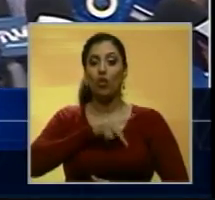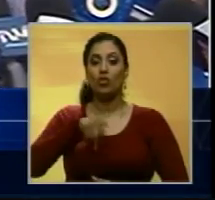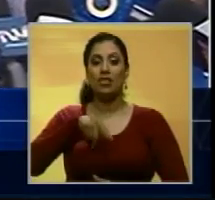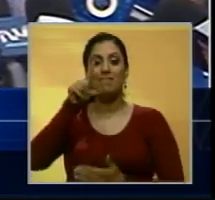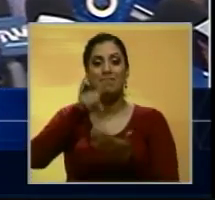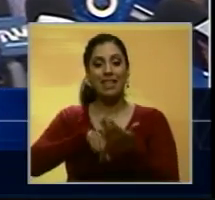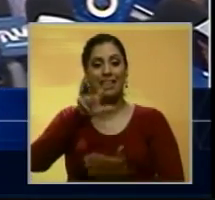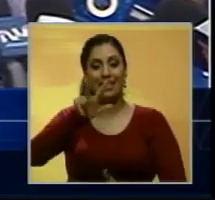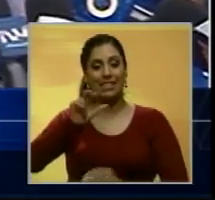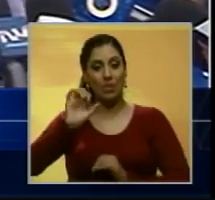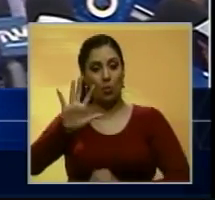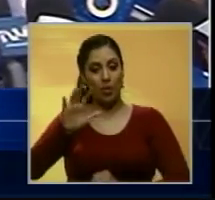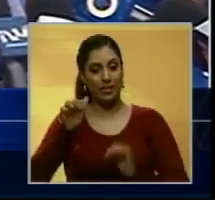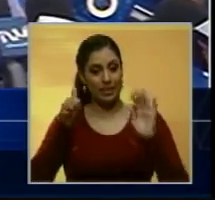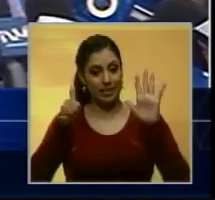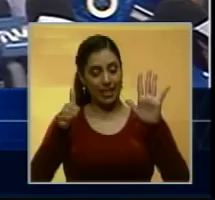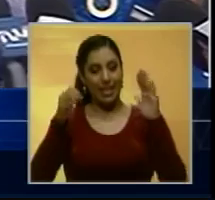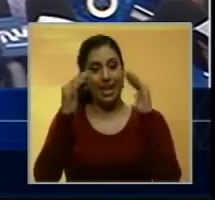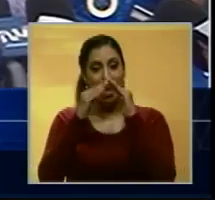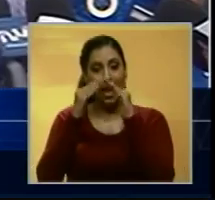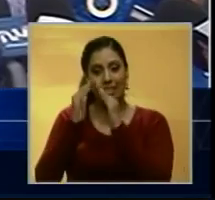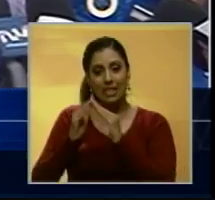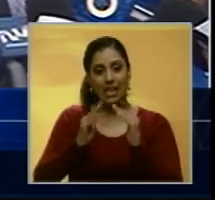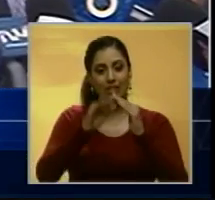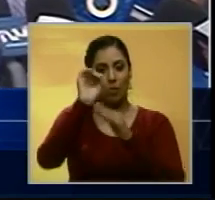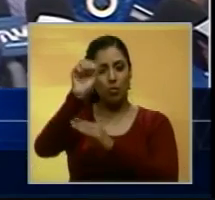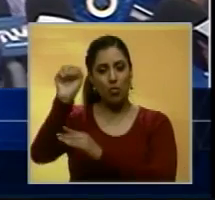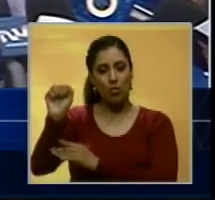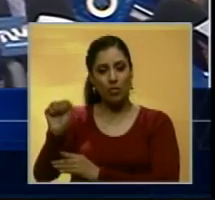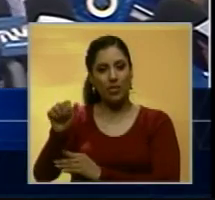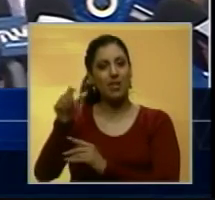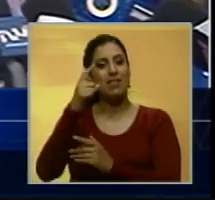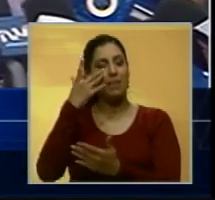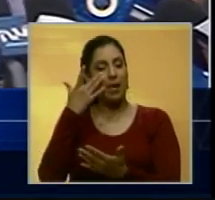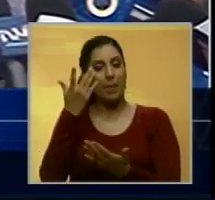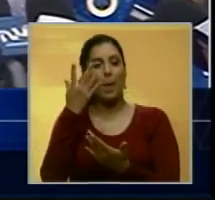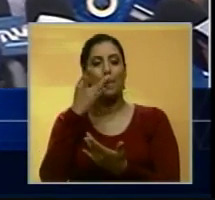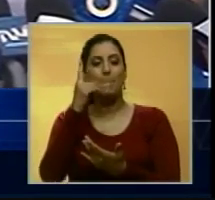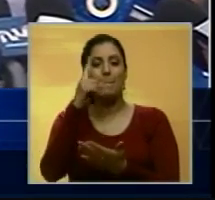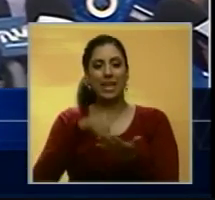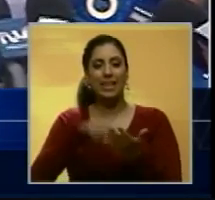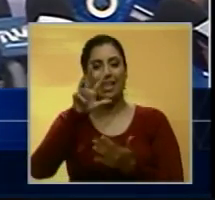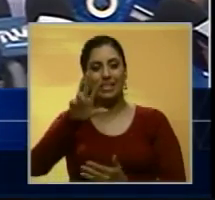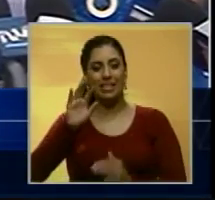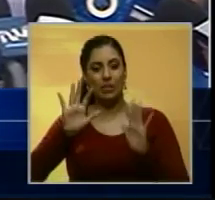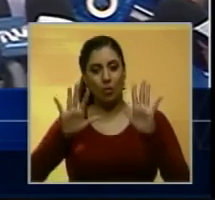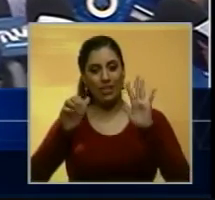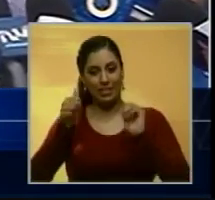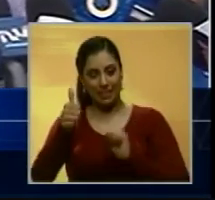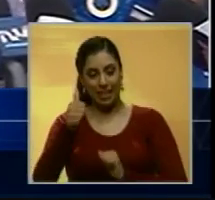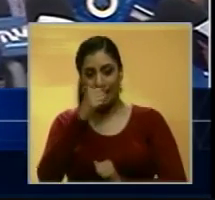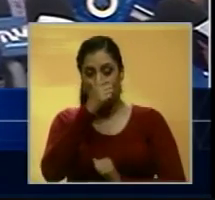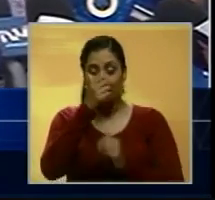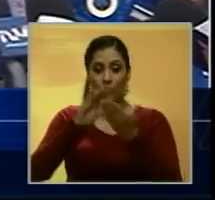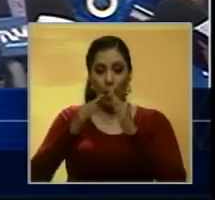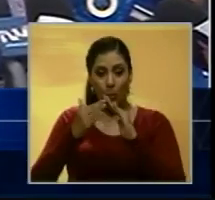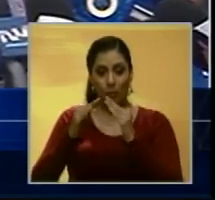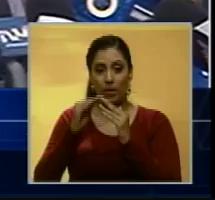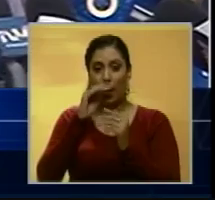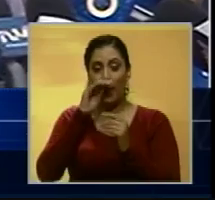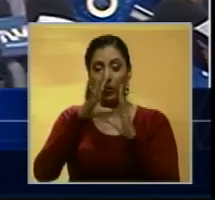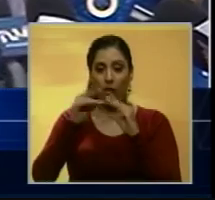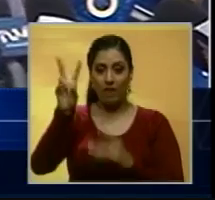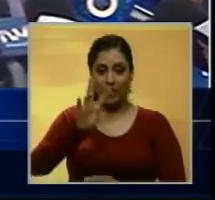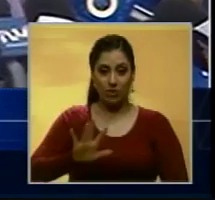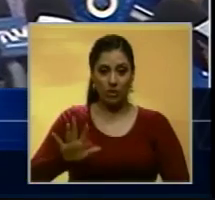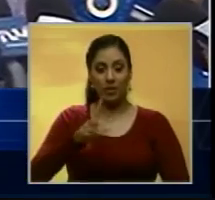tener 1.356 casa por casa en más de 1.356 comunidades de toda